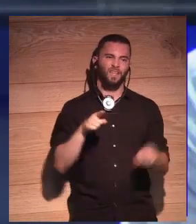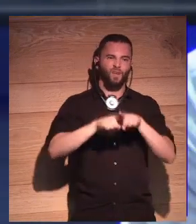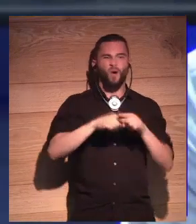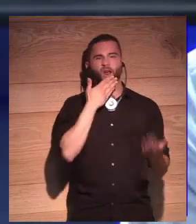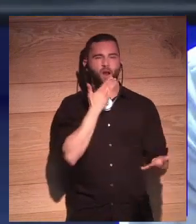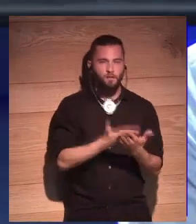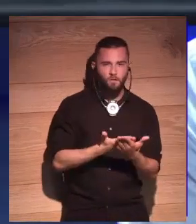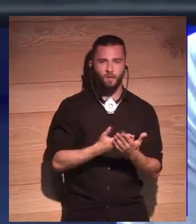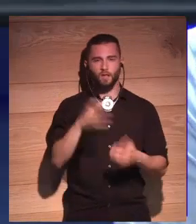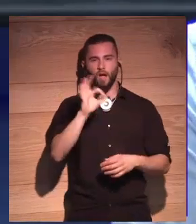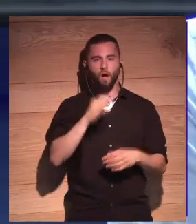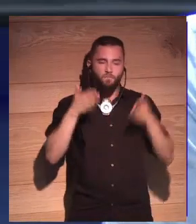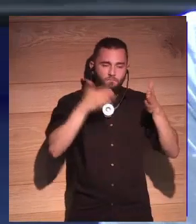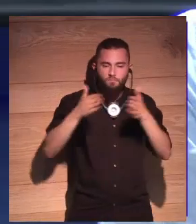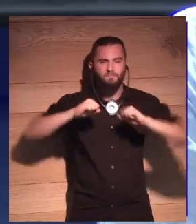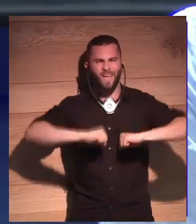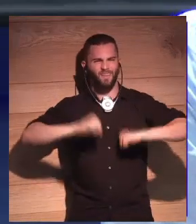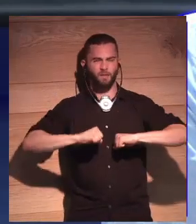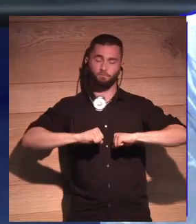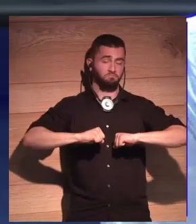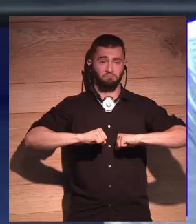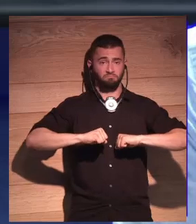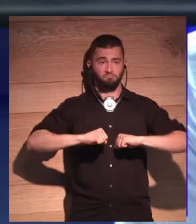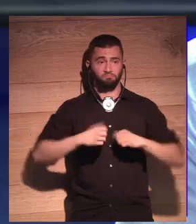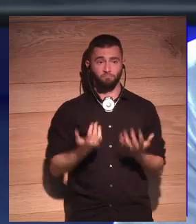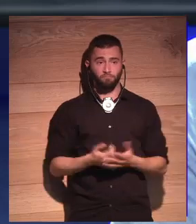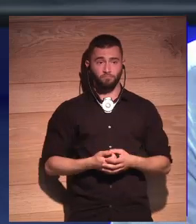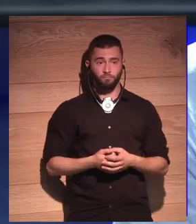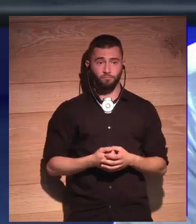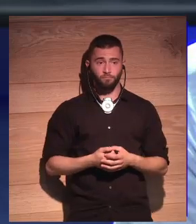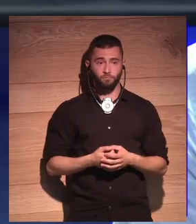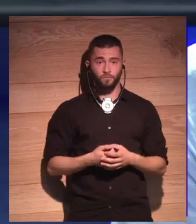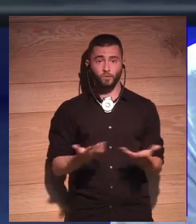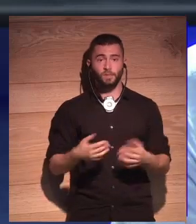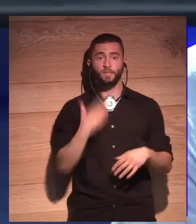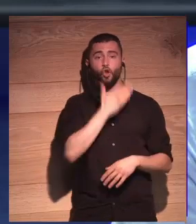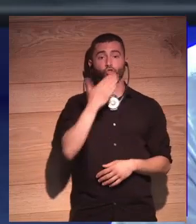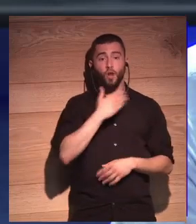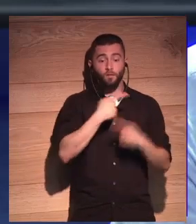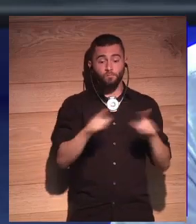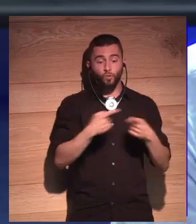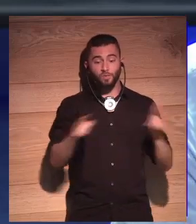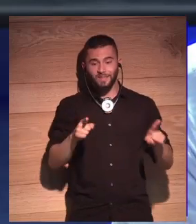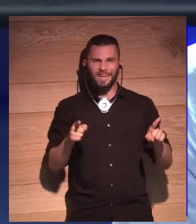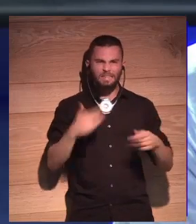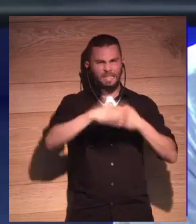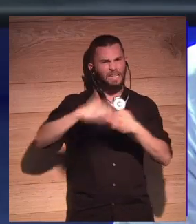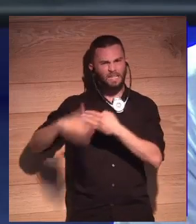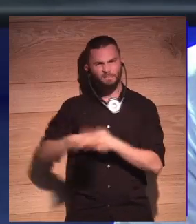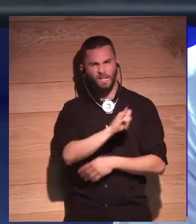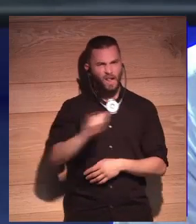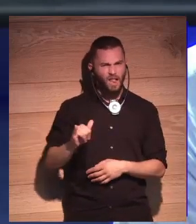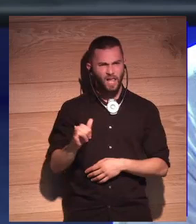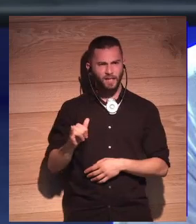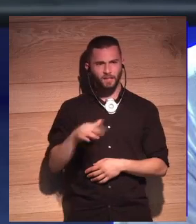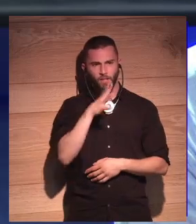o para un público mayor, y de hecho la propia educación musical en los colegios pues es bastante limitada, tanto en